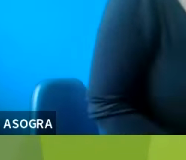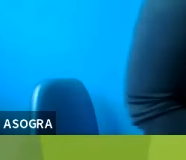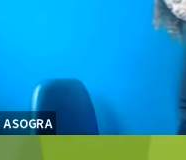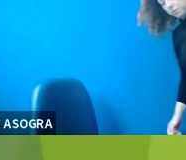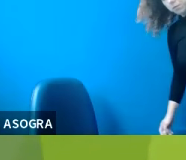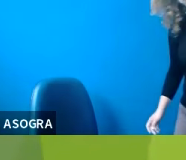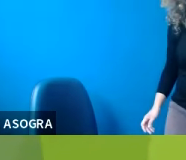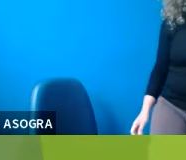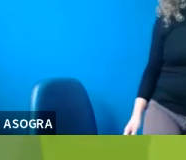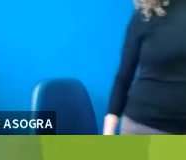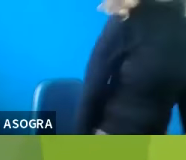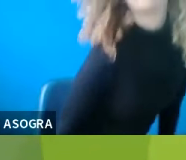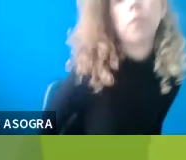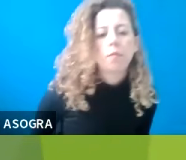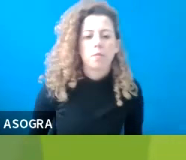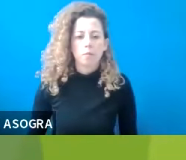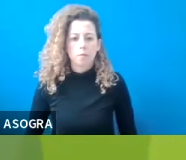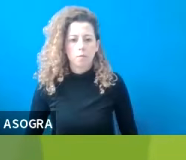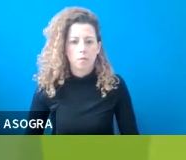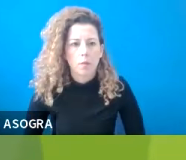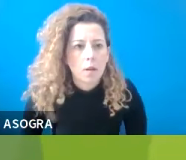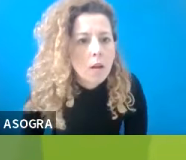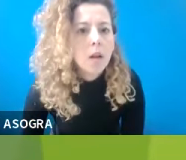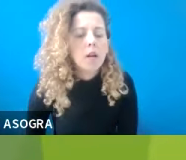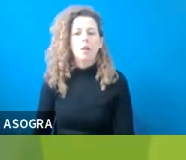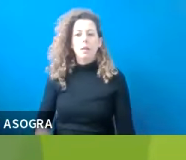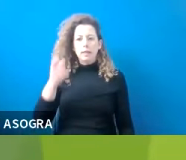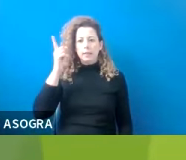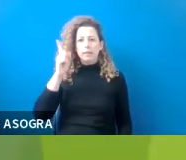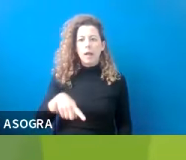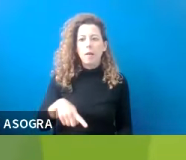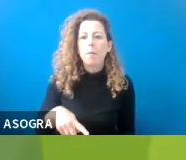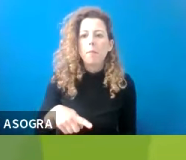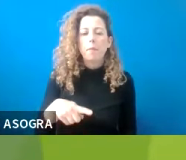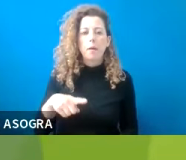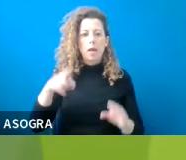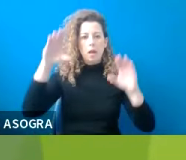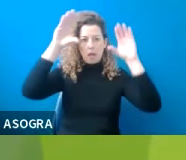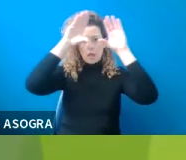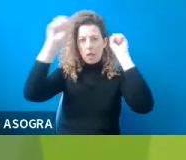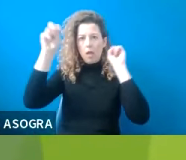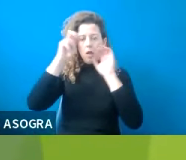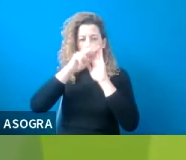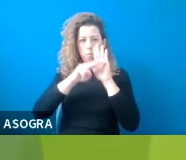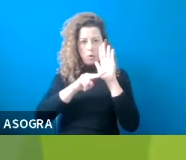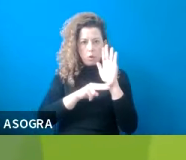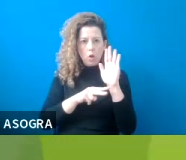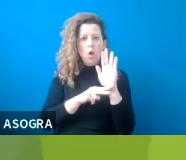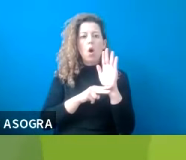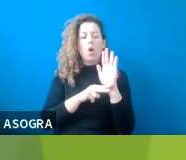También están esos protocolos, los protocolos que hay en urgencia.